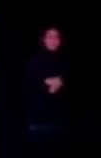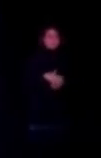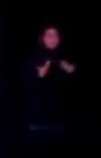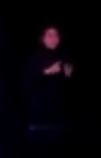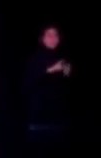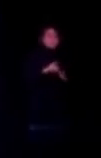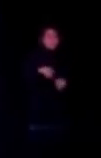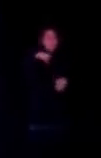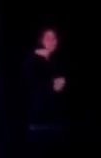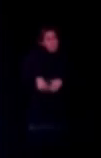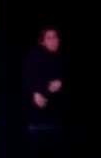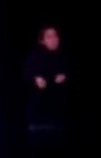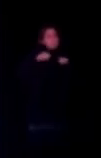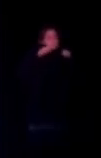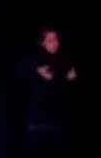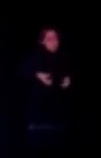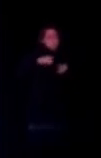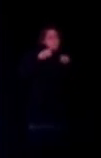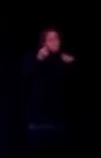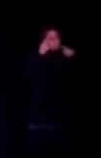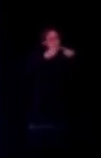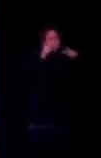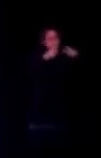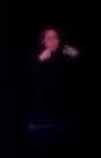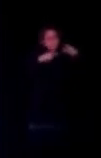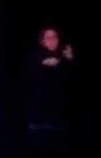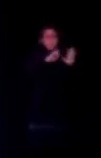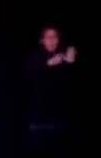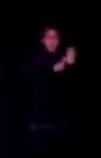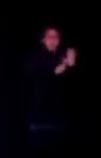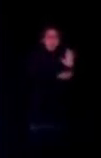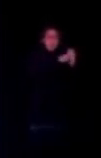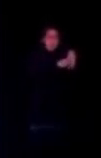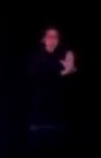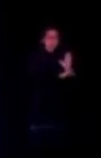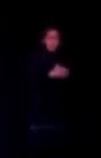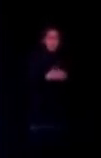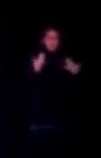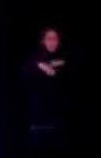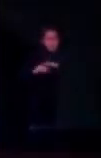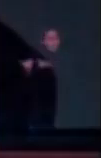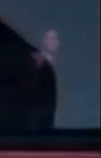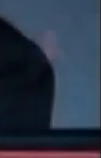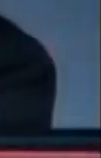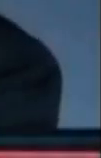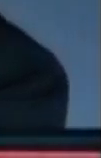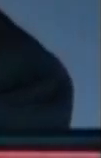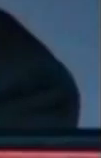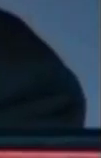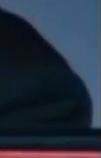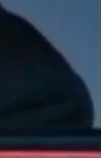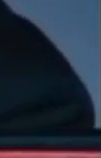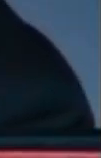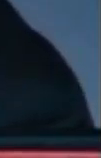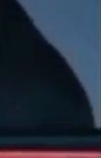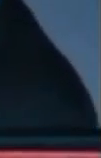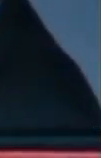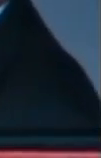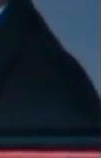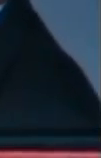lo que estamos diciendo. La inclusión es un derecho reconocido de las personas. La inclusión en la educación, en nuestras leyes educativas,